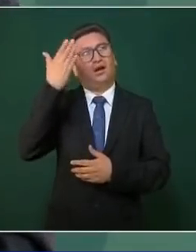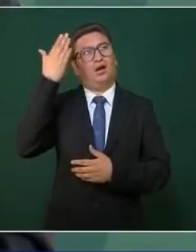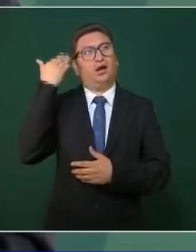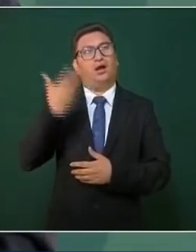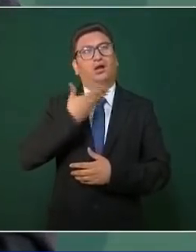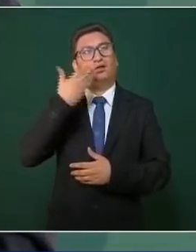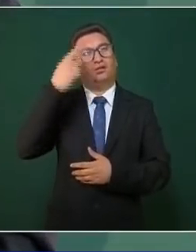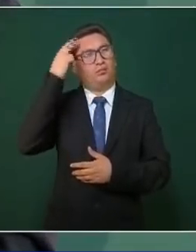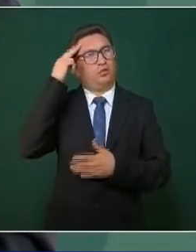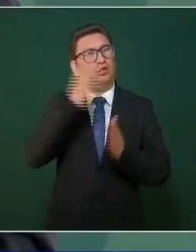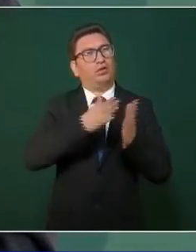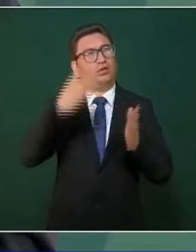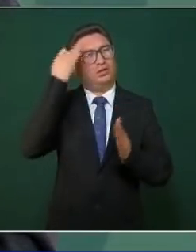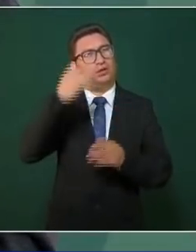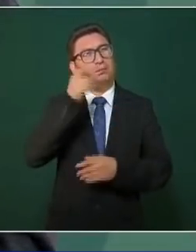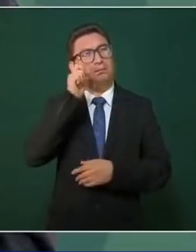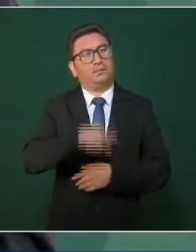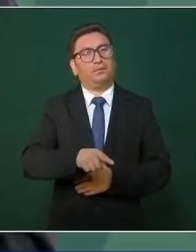porfirista.